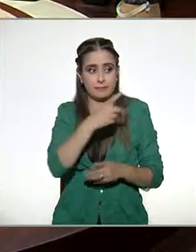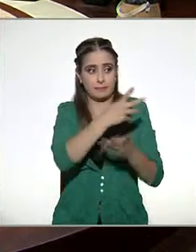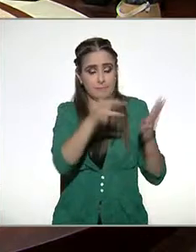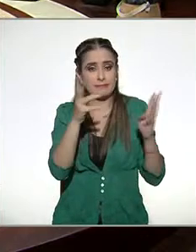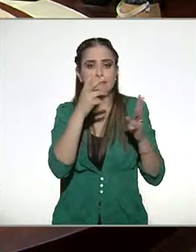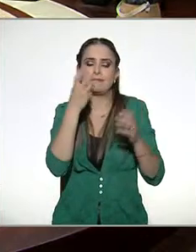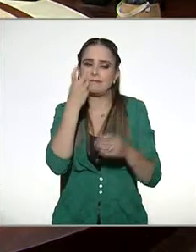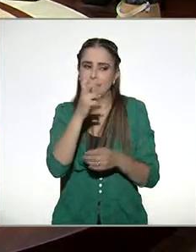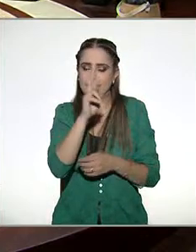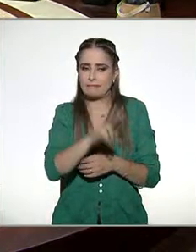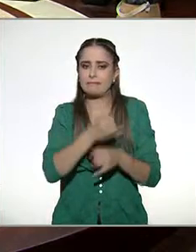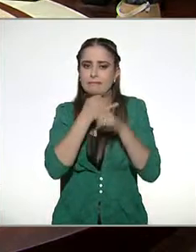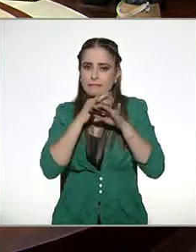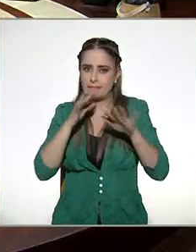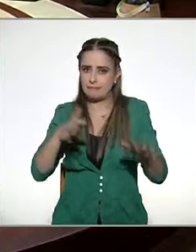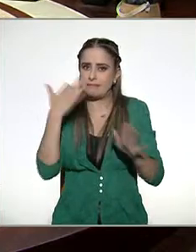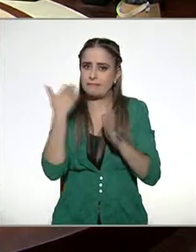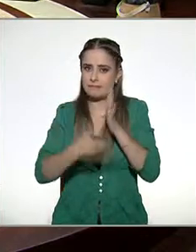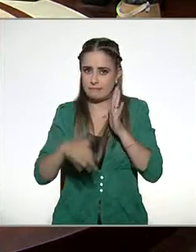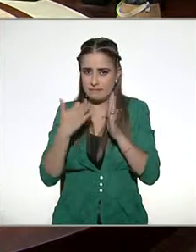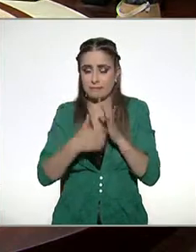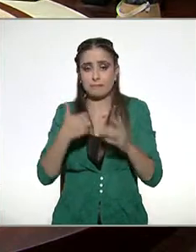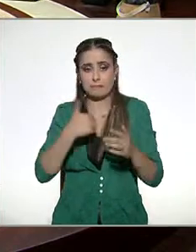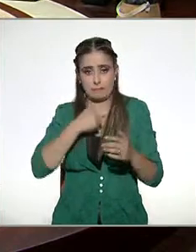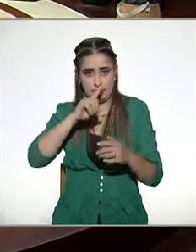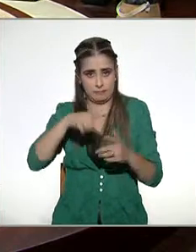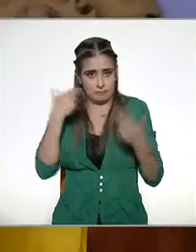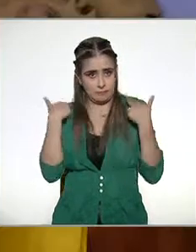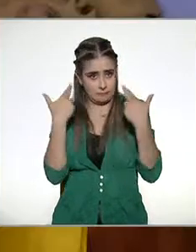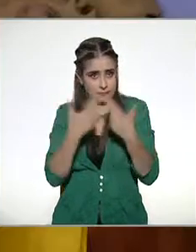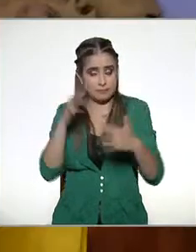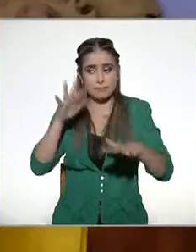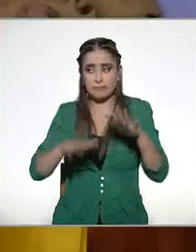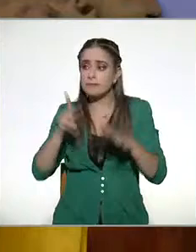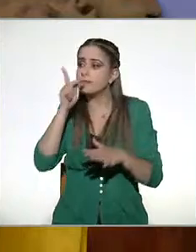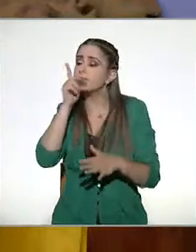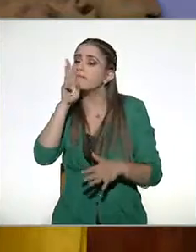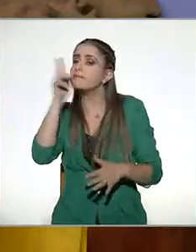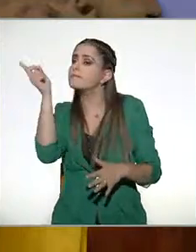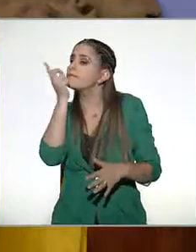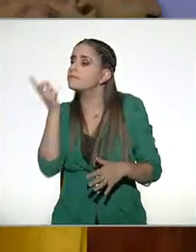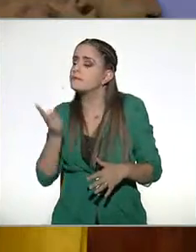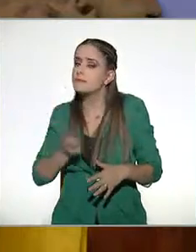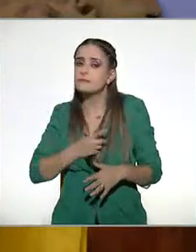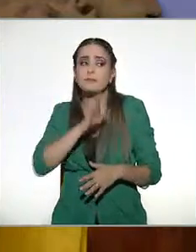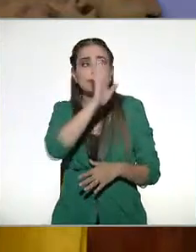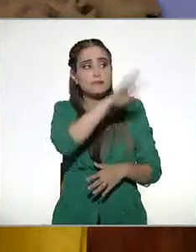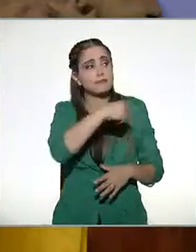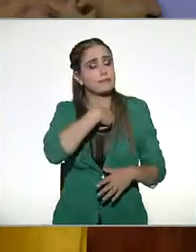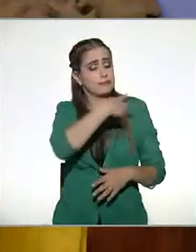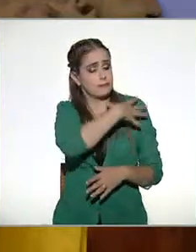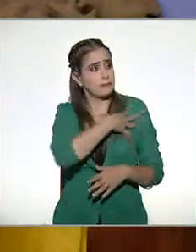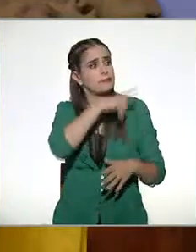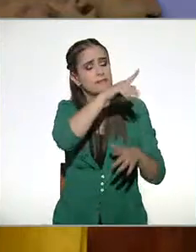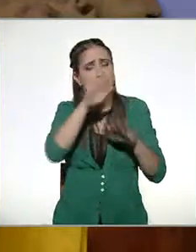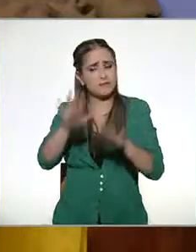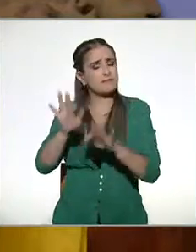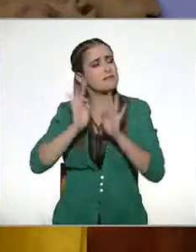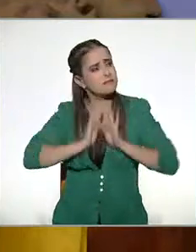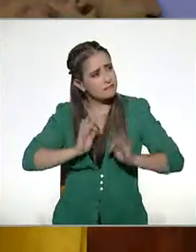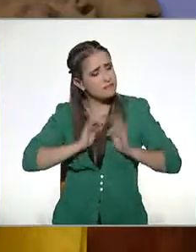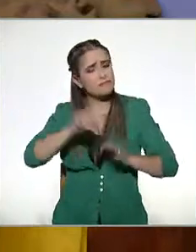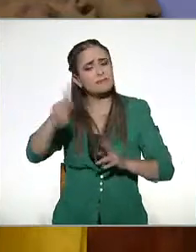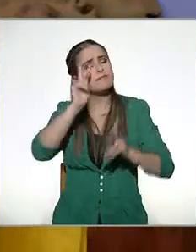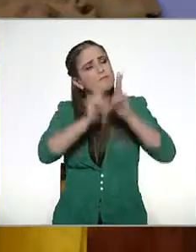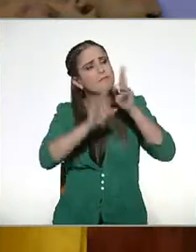falta información sobre este tema soy docente y muchas veces los papás me dicen sobre sus hijos téngale calma por favor casi